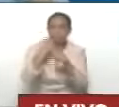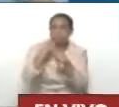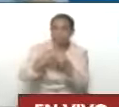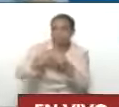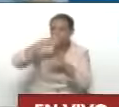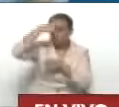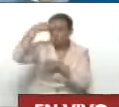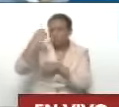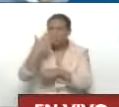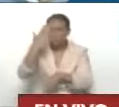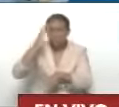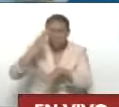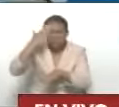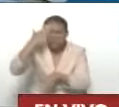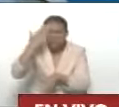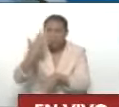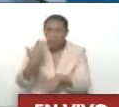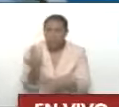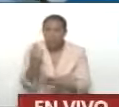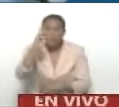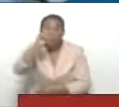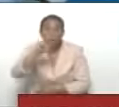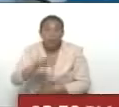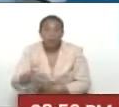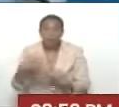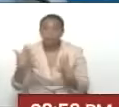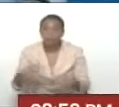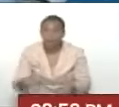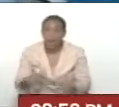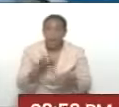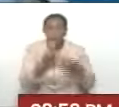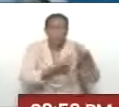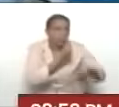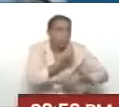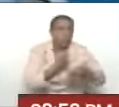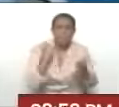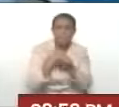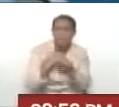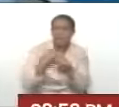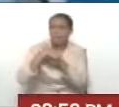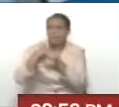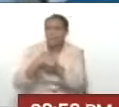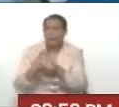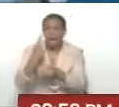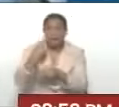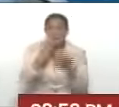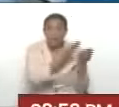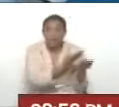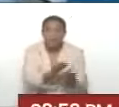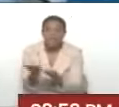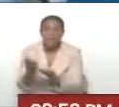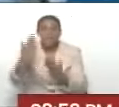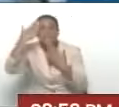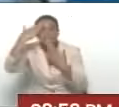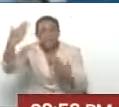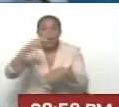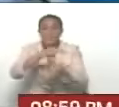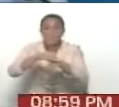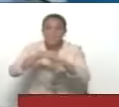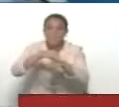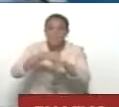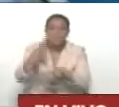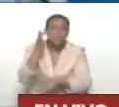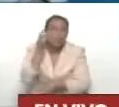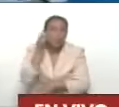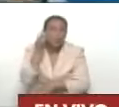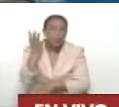Saben por qué todos los días lo están haciendo. Aquí tenemos varios invitados. Quiero saludar a la ministra de